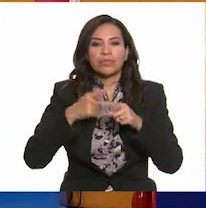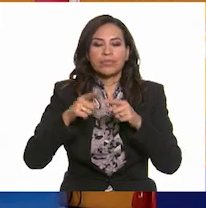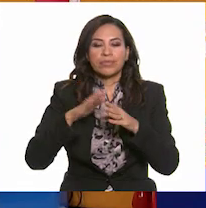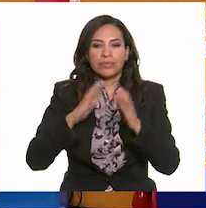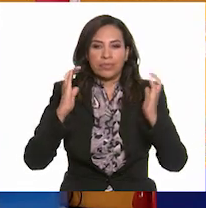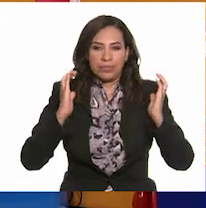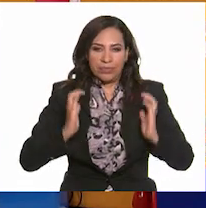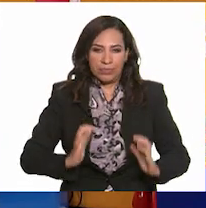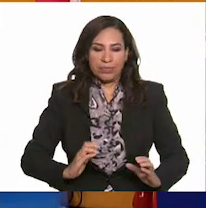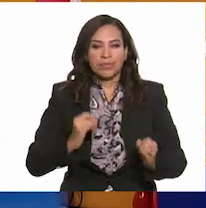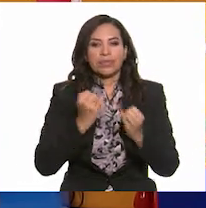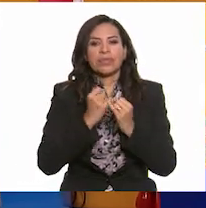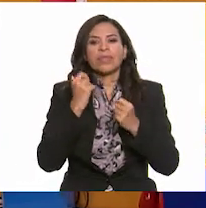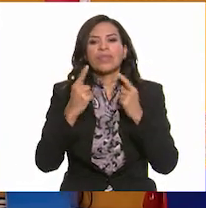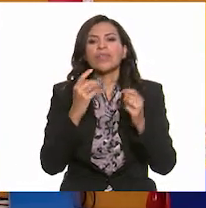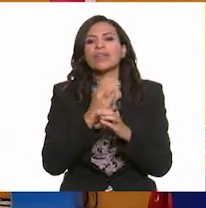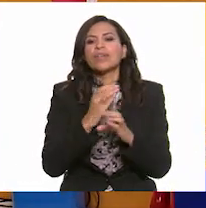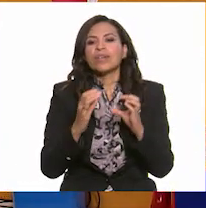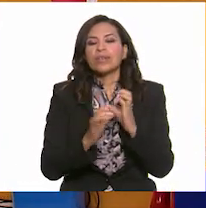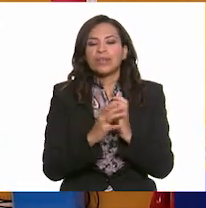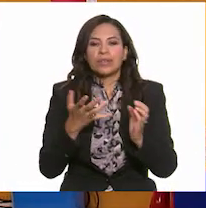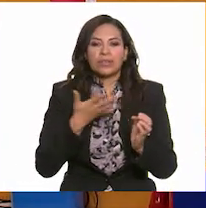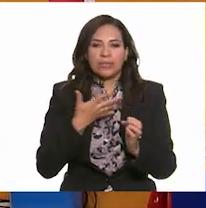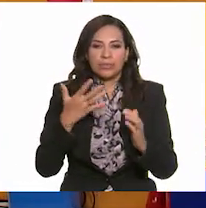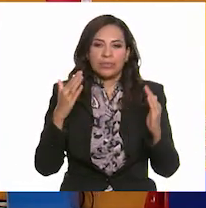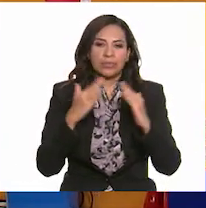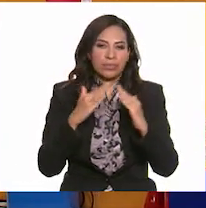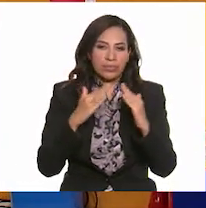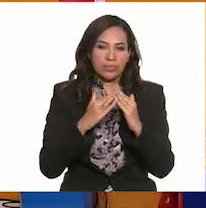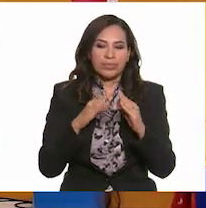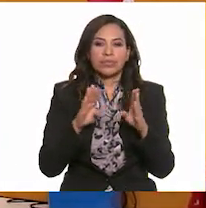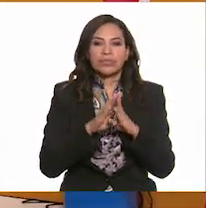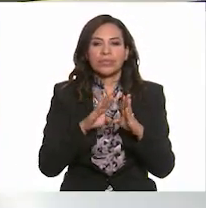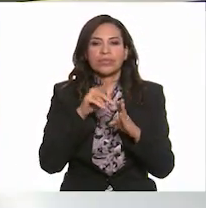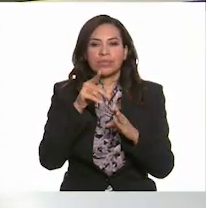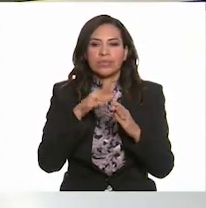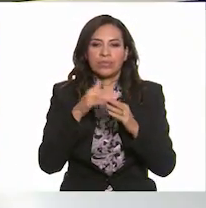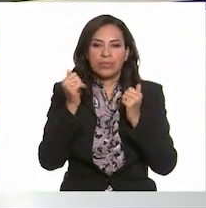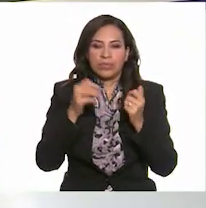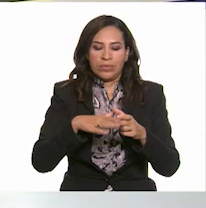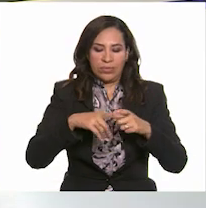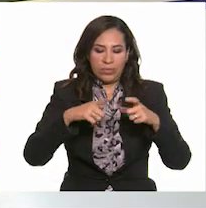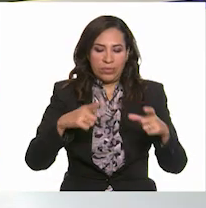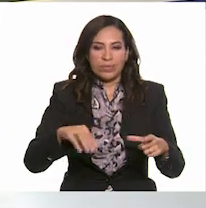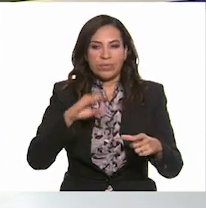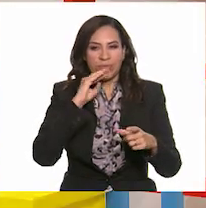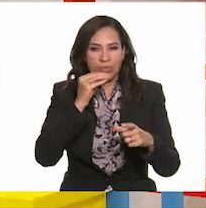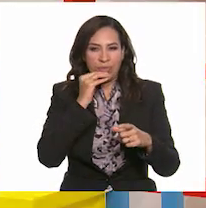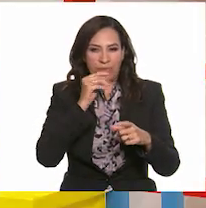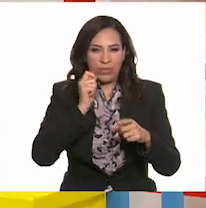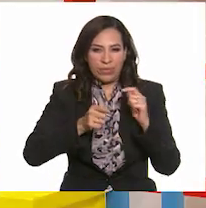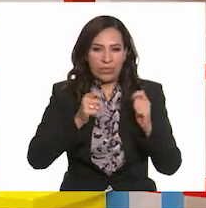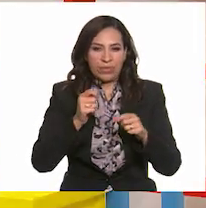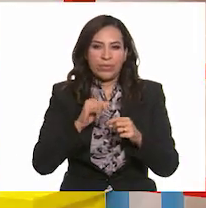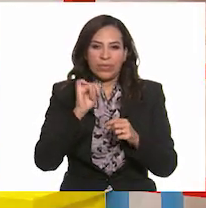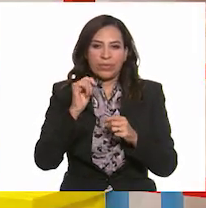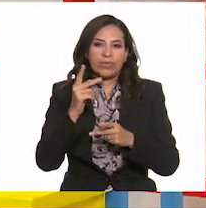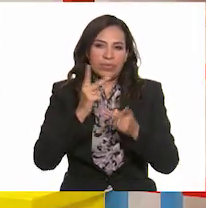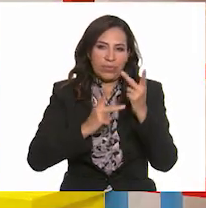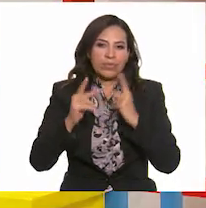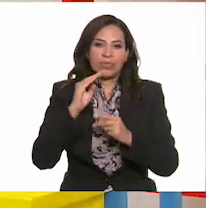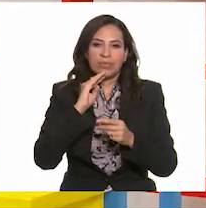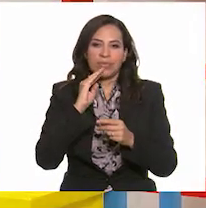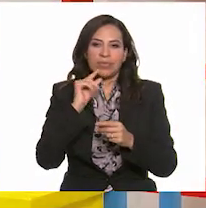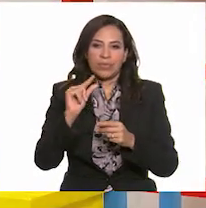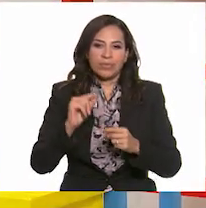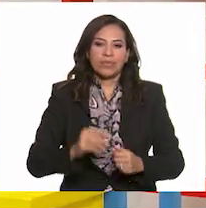nuestro cuerpo y algunos objetos que tenemos en casa. Como tú, que te trajiste las ollas de tu mamá, ¿verdad? Ah, sí, bueno, se las pedí prestadas